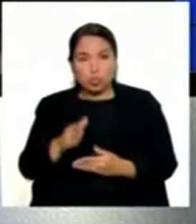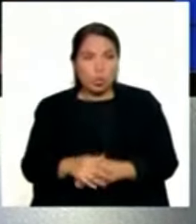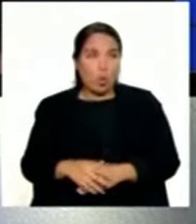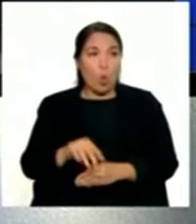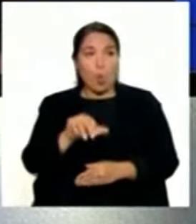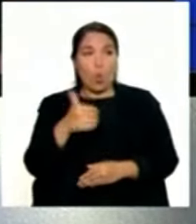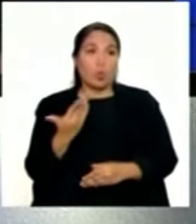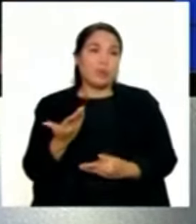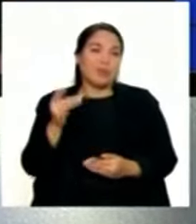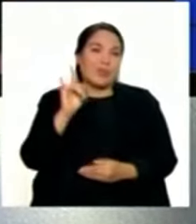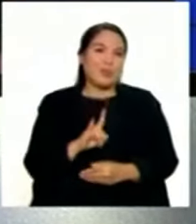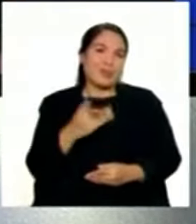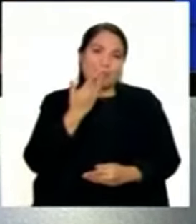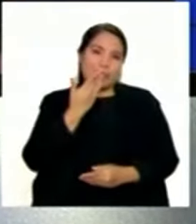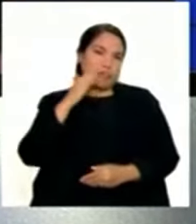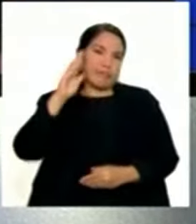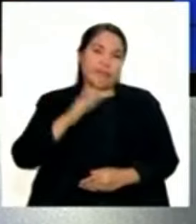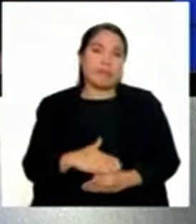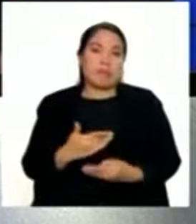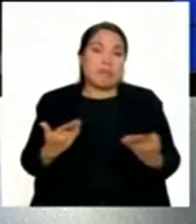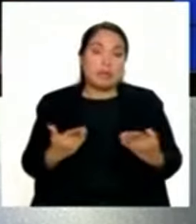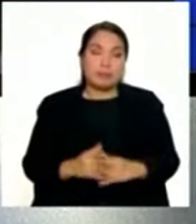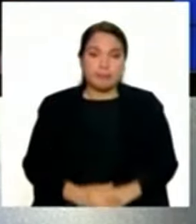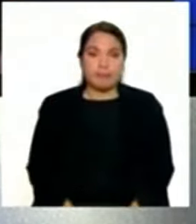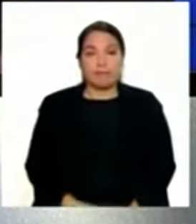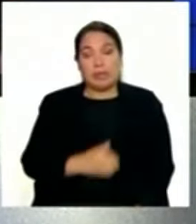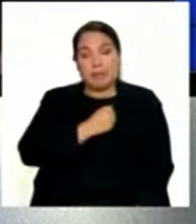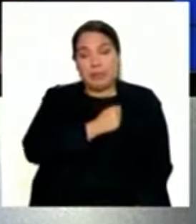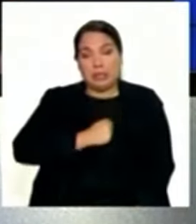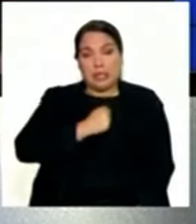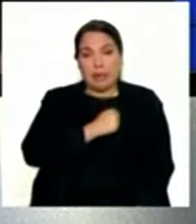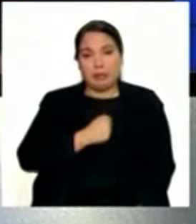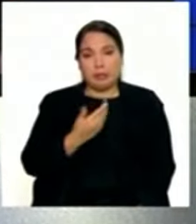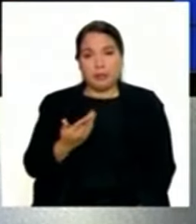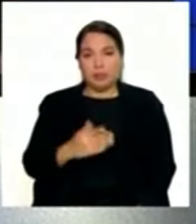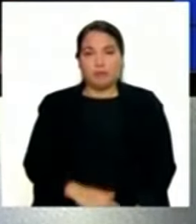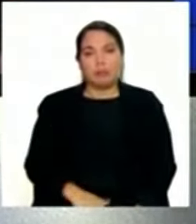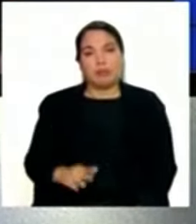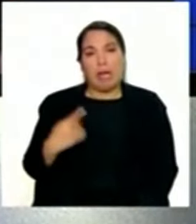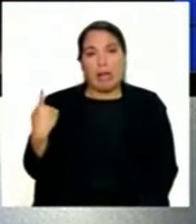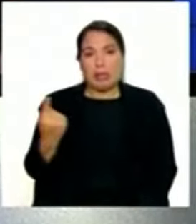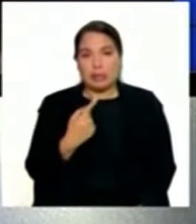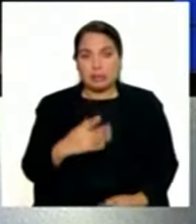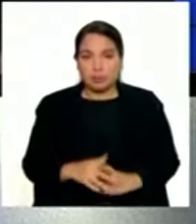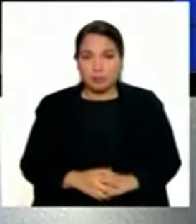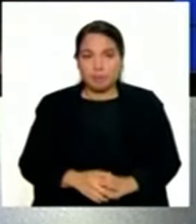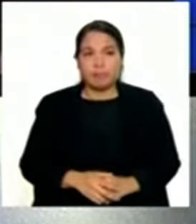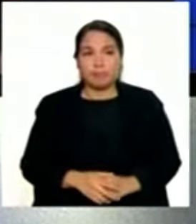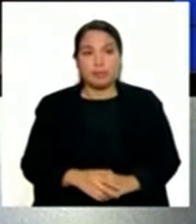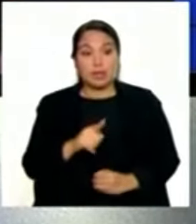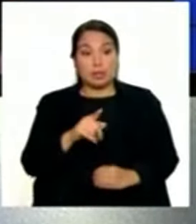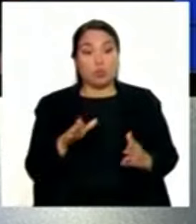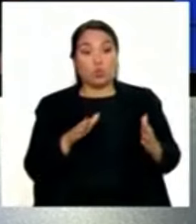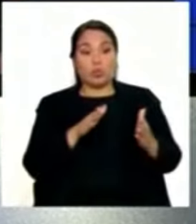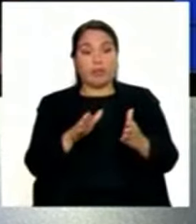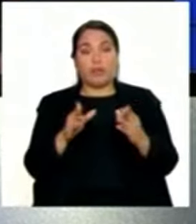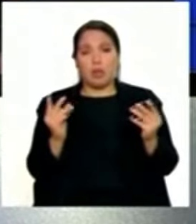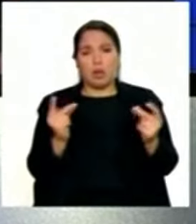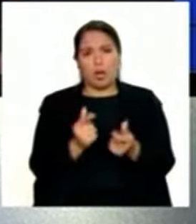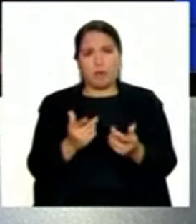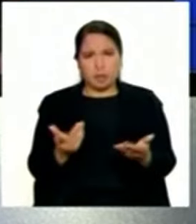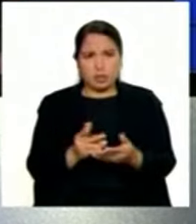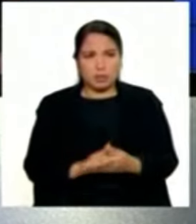Otros la mal utilizan para cometer sus fechorías. Bueno, lamentablemente se ha generalizado. Ahora bien, esta es una vía rápida,